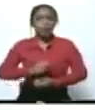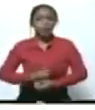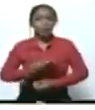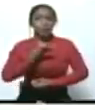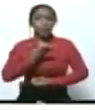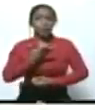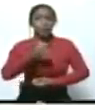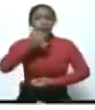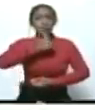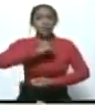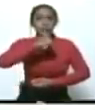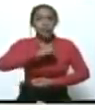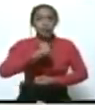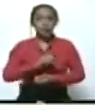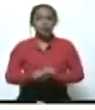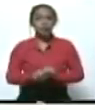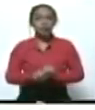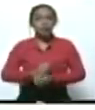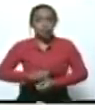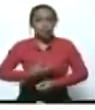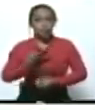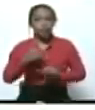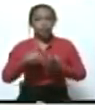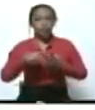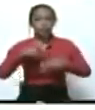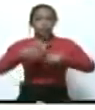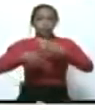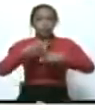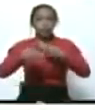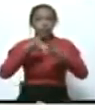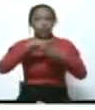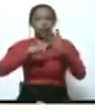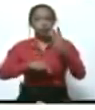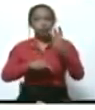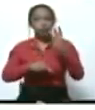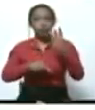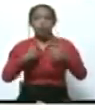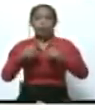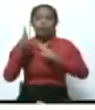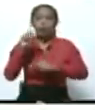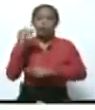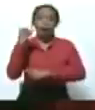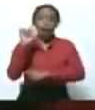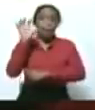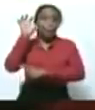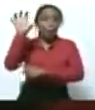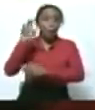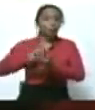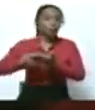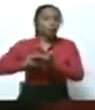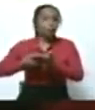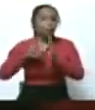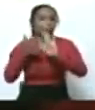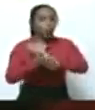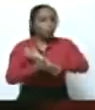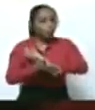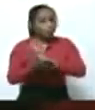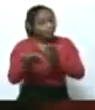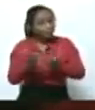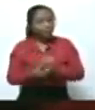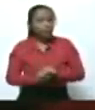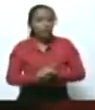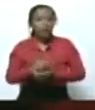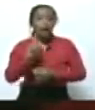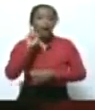la resistir, renacer, revolución, pero también está el mapa de soluciones, ¿no? Está